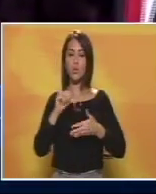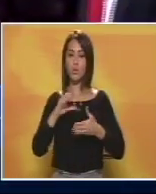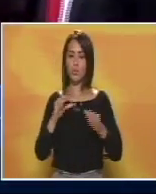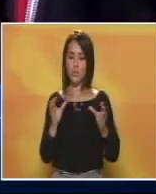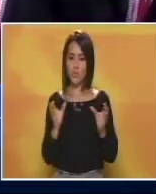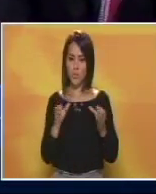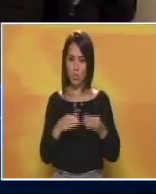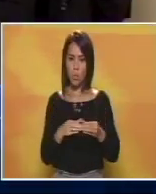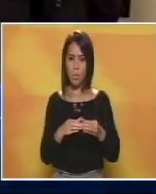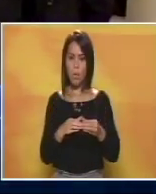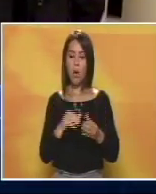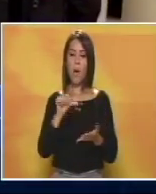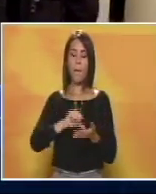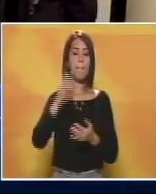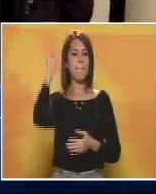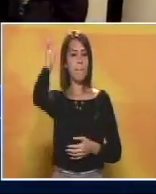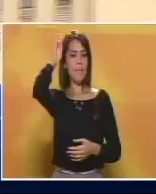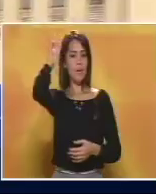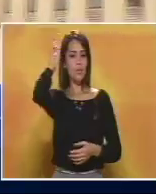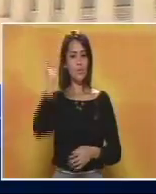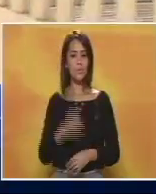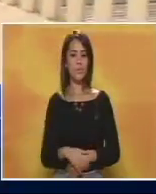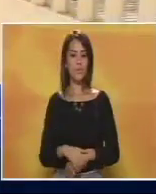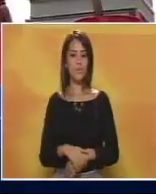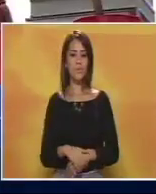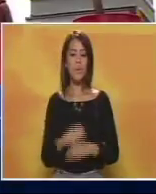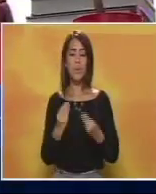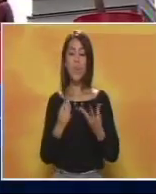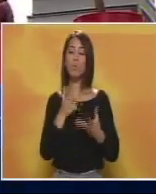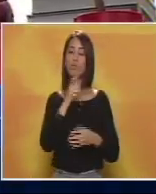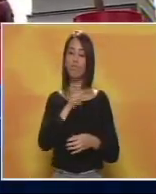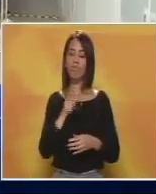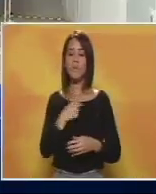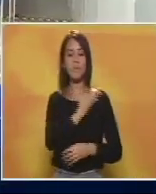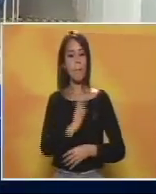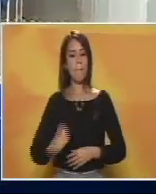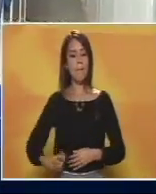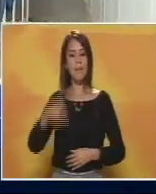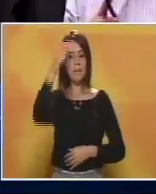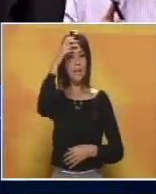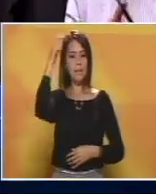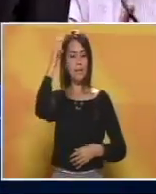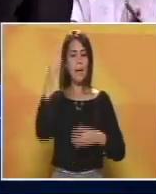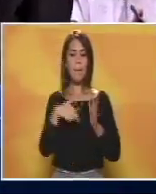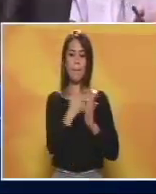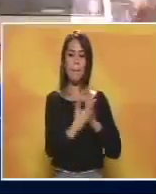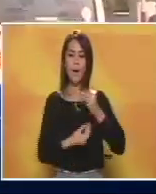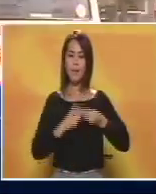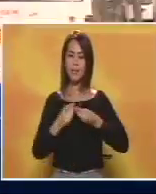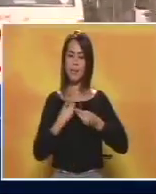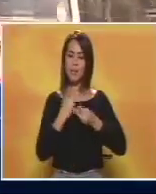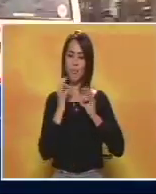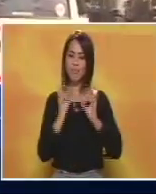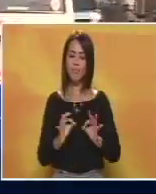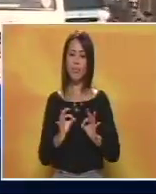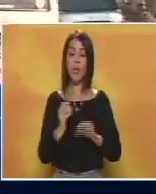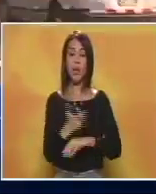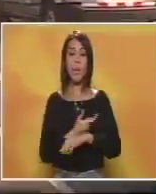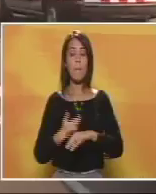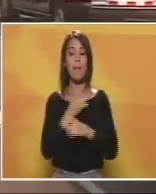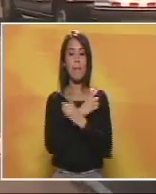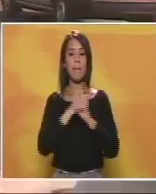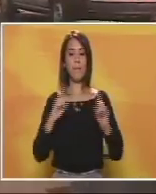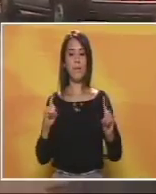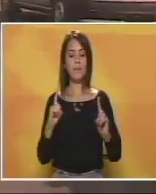de las Américas que congregará a una veintena de presidentes y cancilleres para tomar acciones concretas en torno a la gobernabilidad